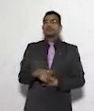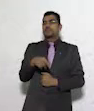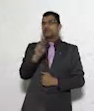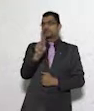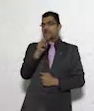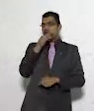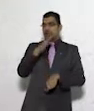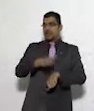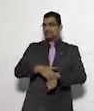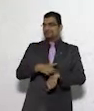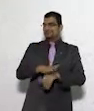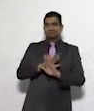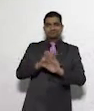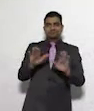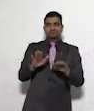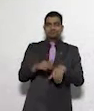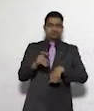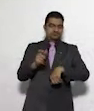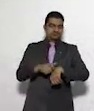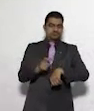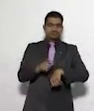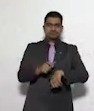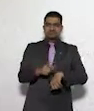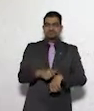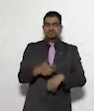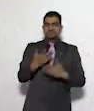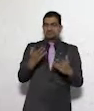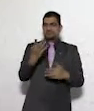más, y siendo las